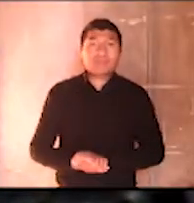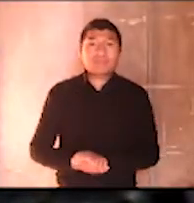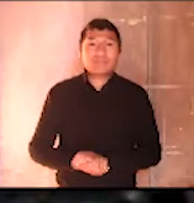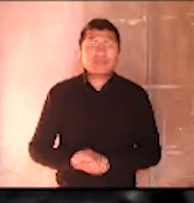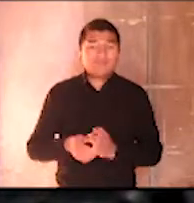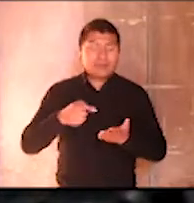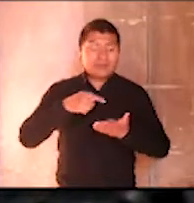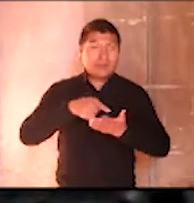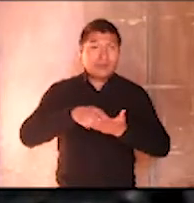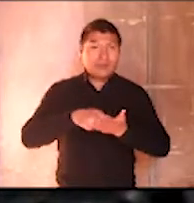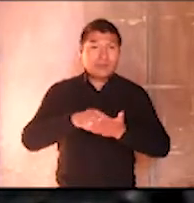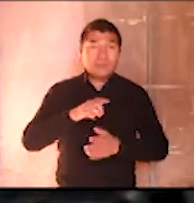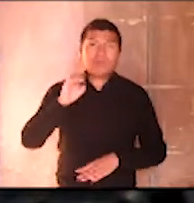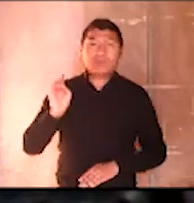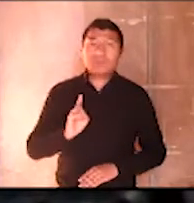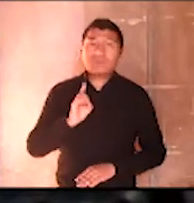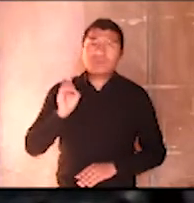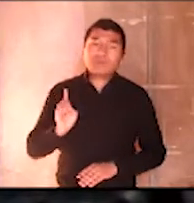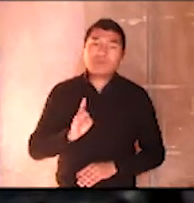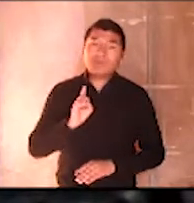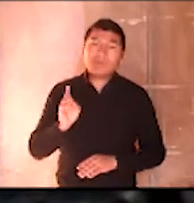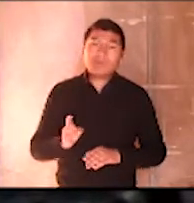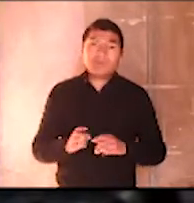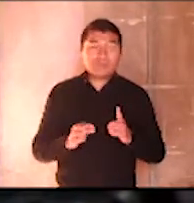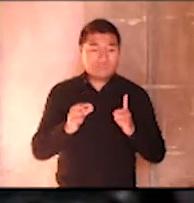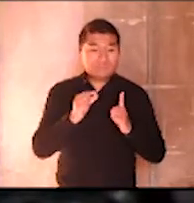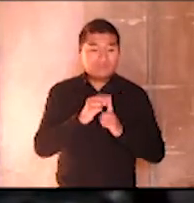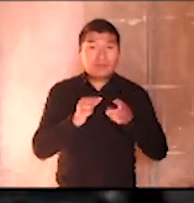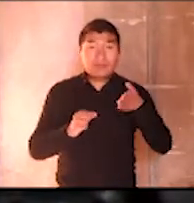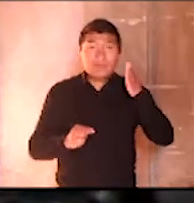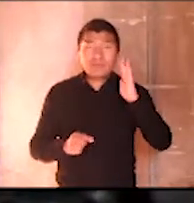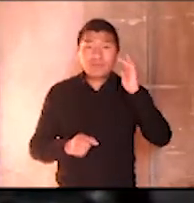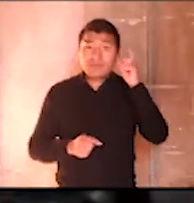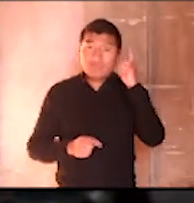en este domingo la palabra de Dios